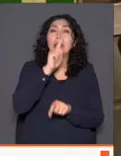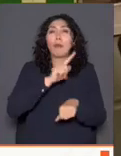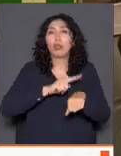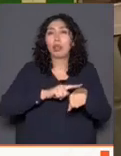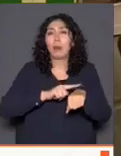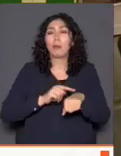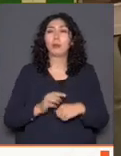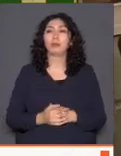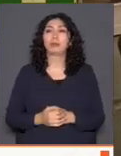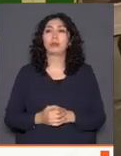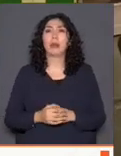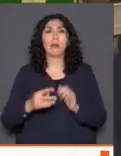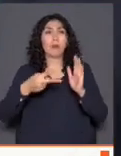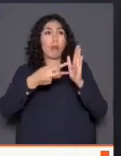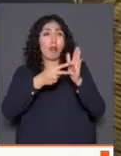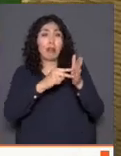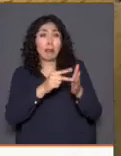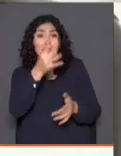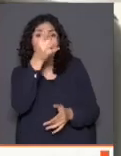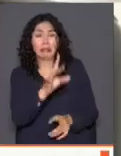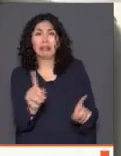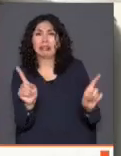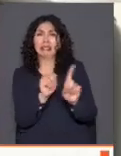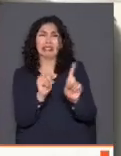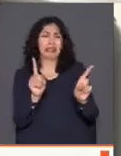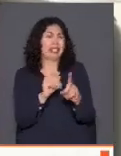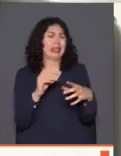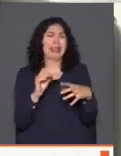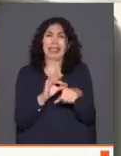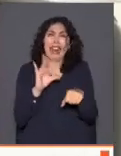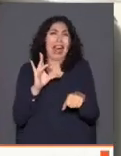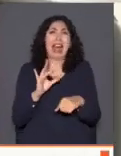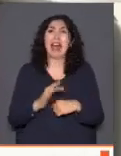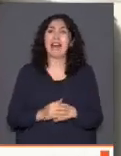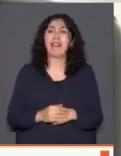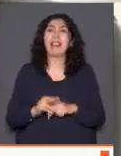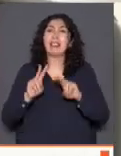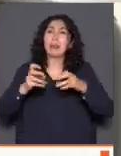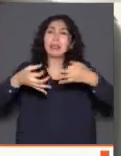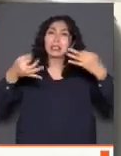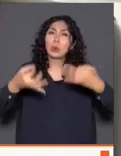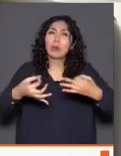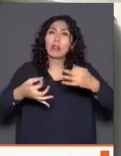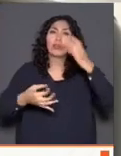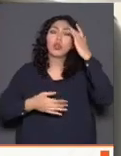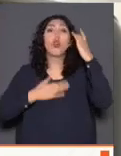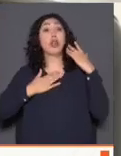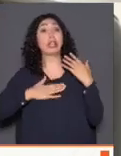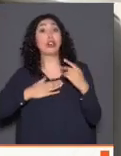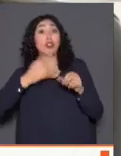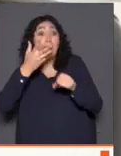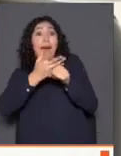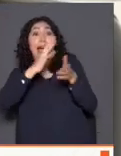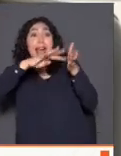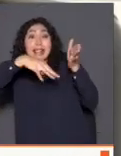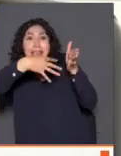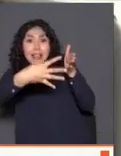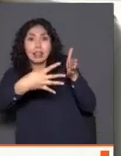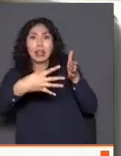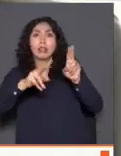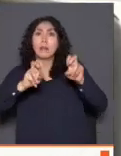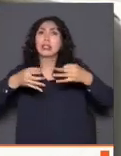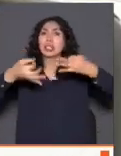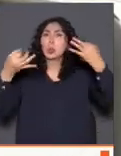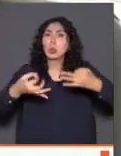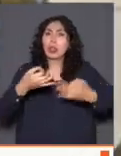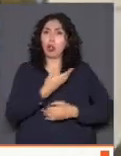crisis, esto es una catástrofe en materia de seguridad. Lo que pasa es que a mí me gustaría que hubiera una agenda de seguridad por parte del gobierno, porque ahora son